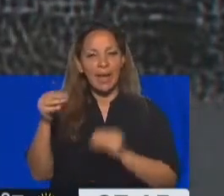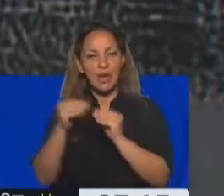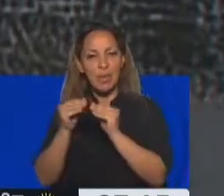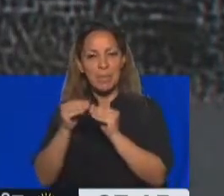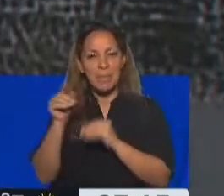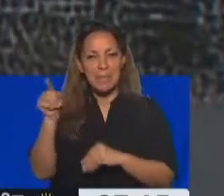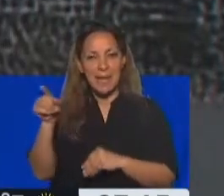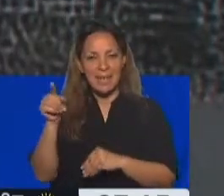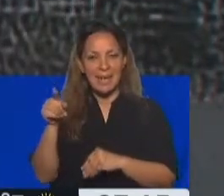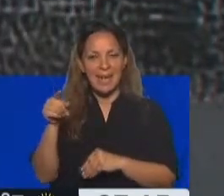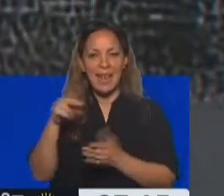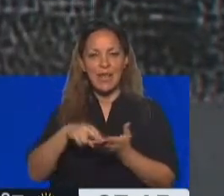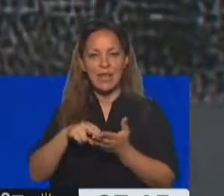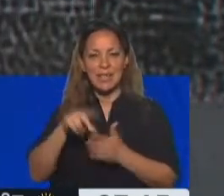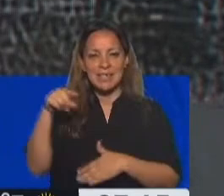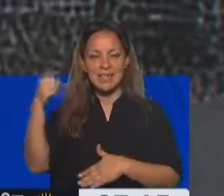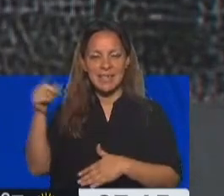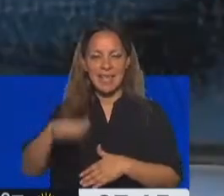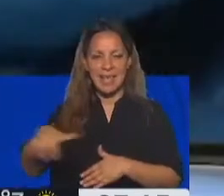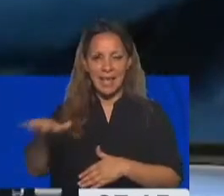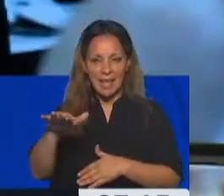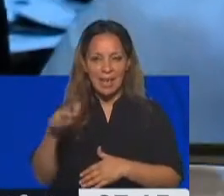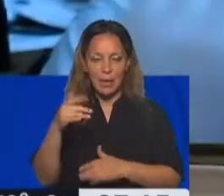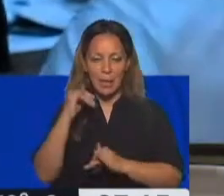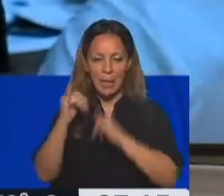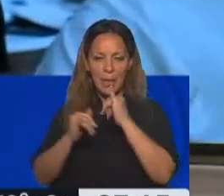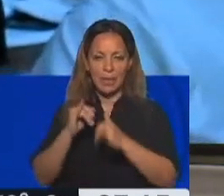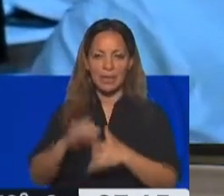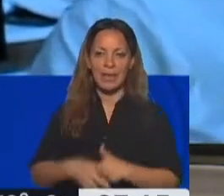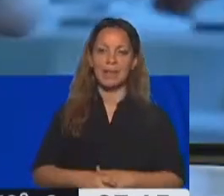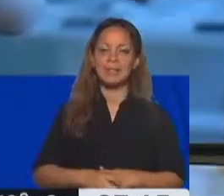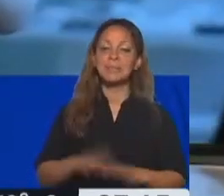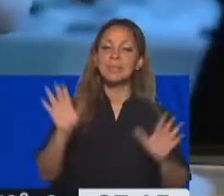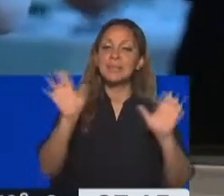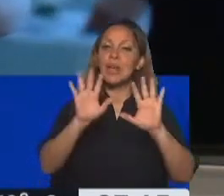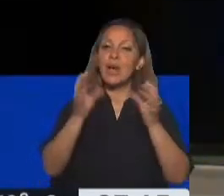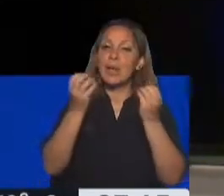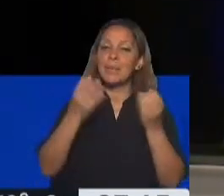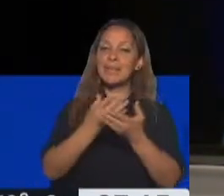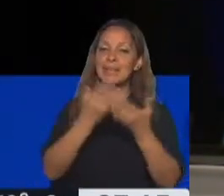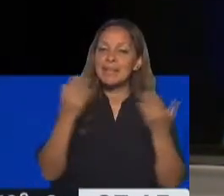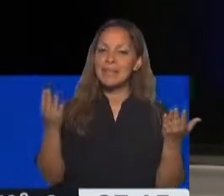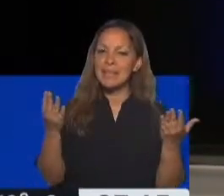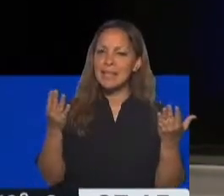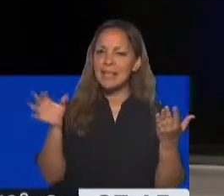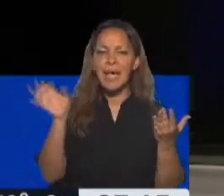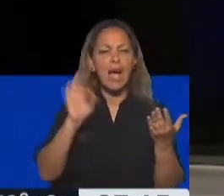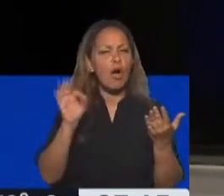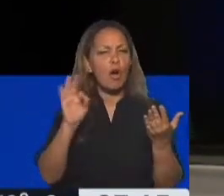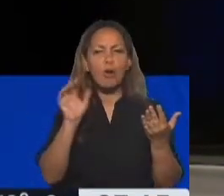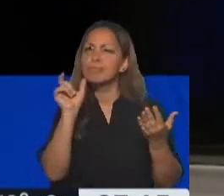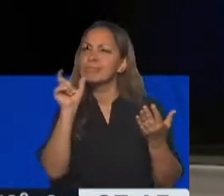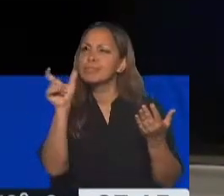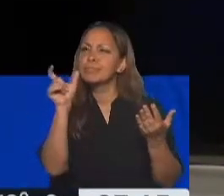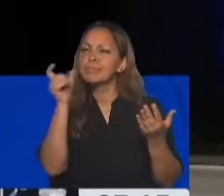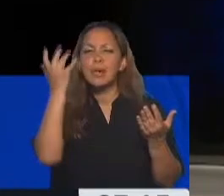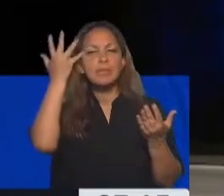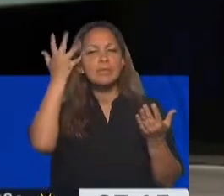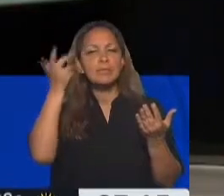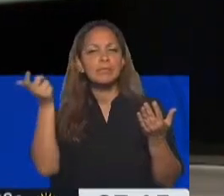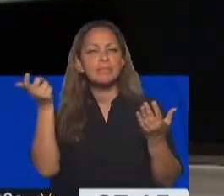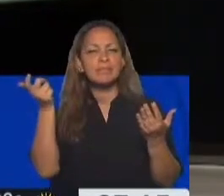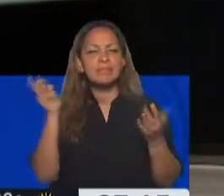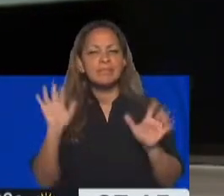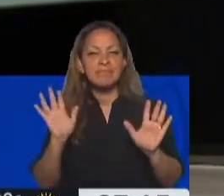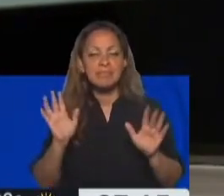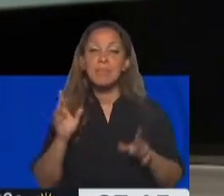está contando de qué se trata Qué tal Daniela Buen día Hola buen día o quizás debería decir bonju porque nos vamos a París